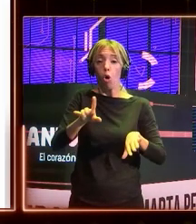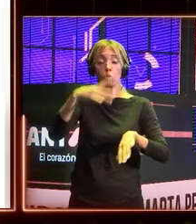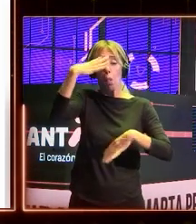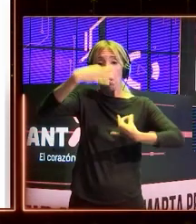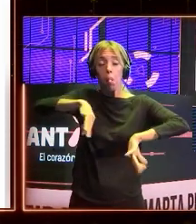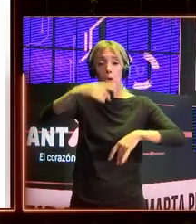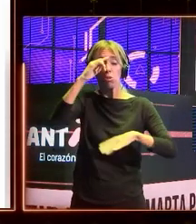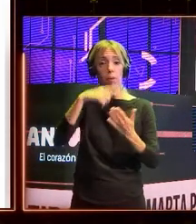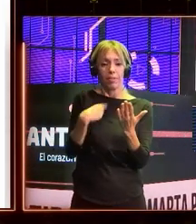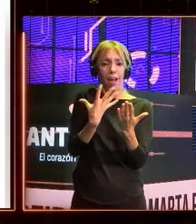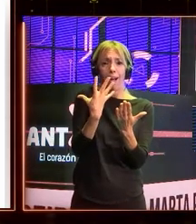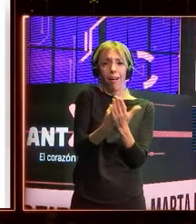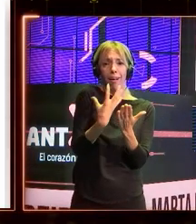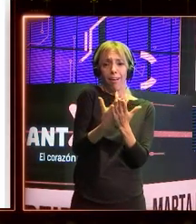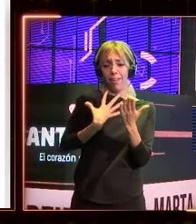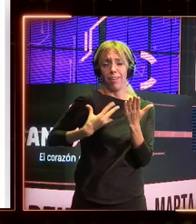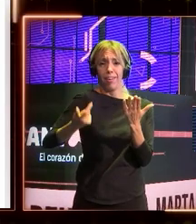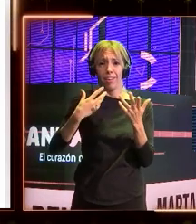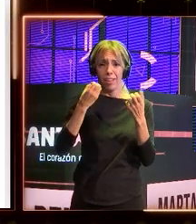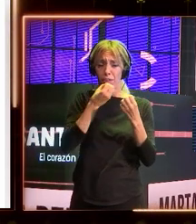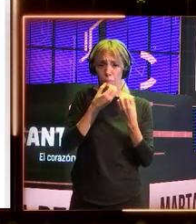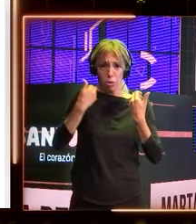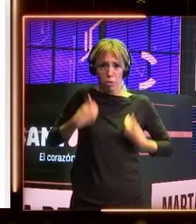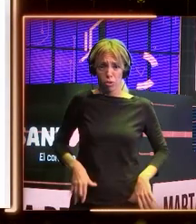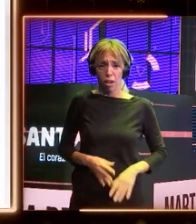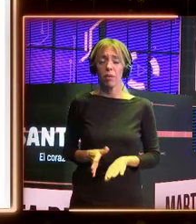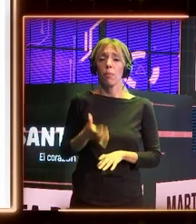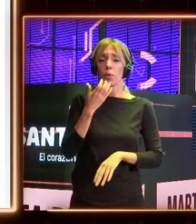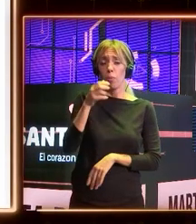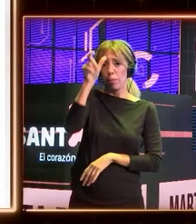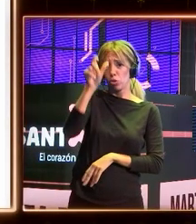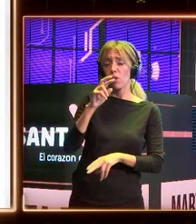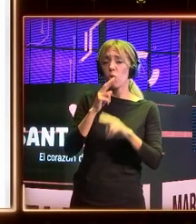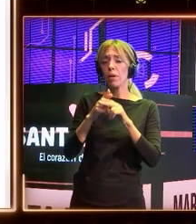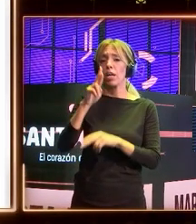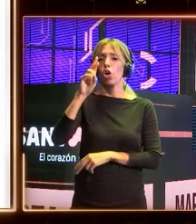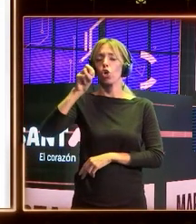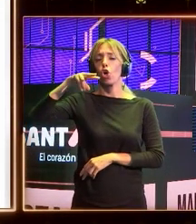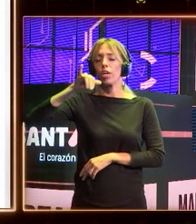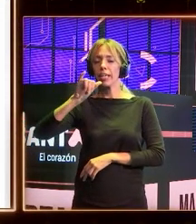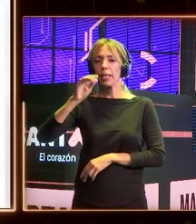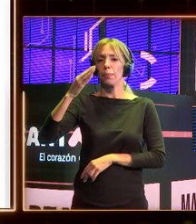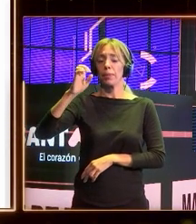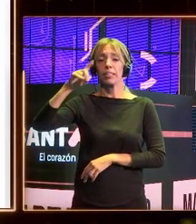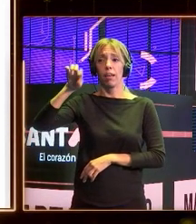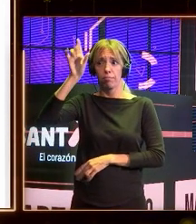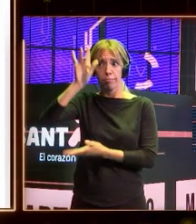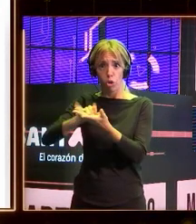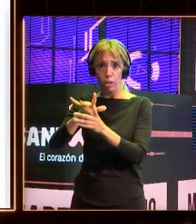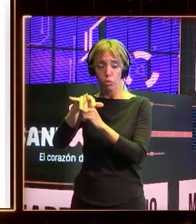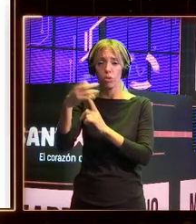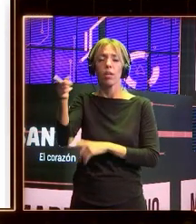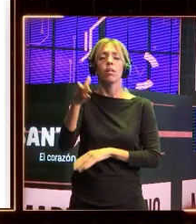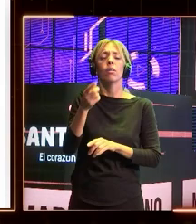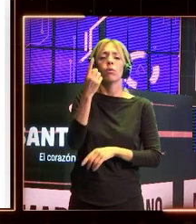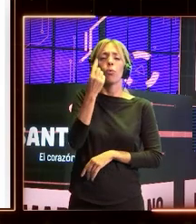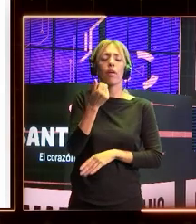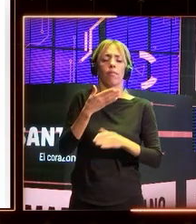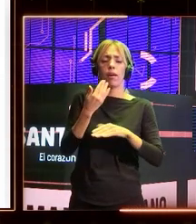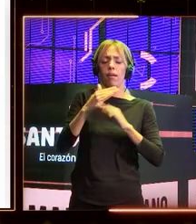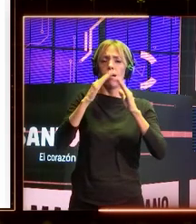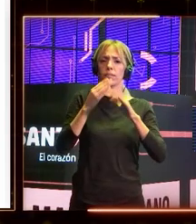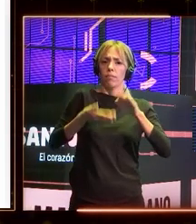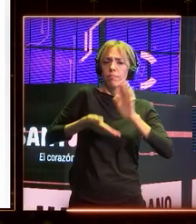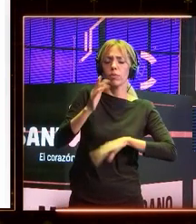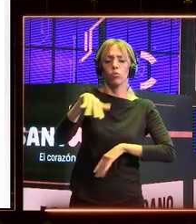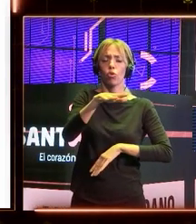pasando. Esto es algo que le pasó, por ejemplo, a Ronnie Vincent. Ronnie Vincent salió de casa un día, se fue con sus amigos a un sitio muy